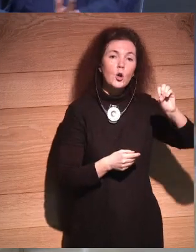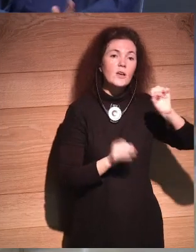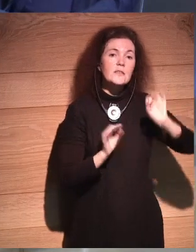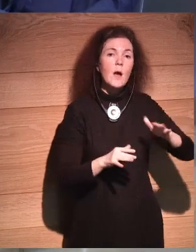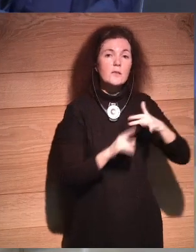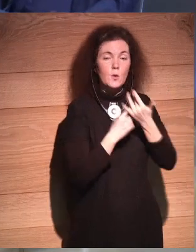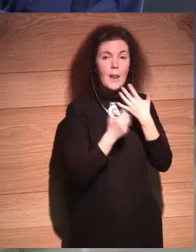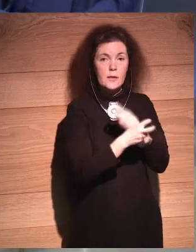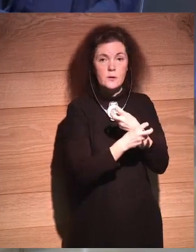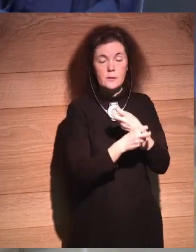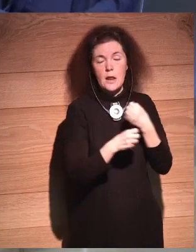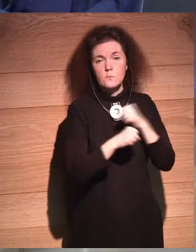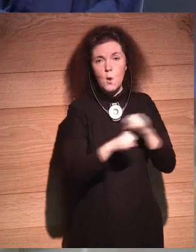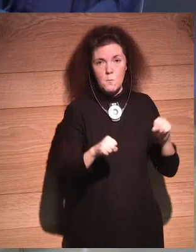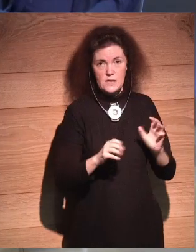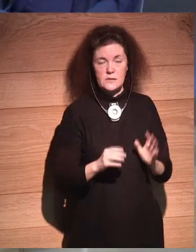bombas.